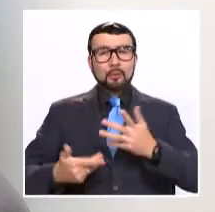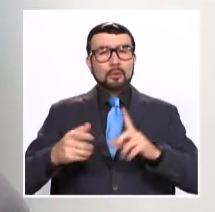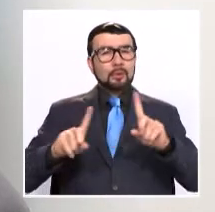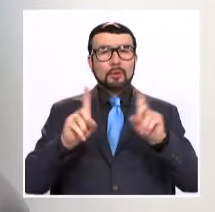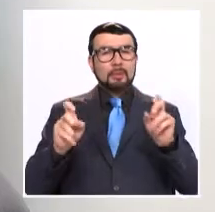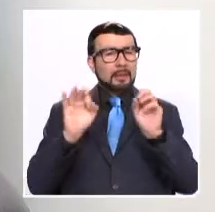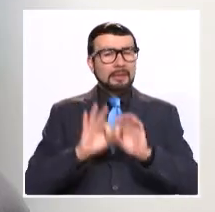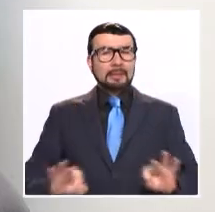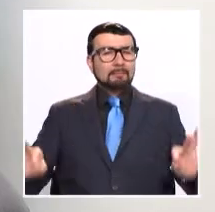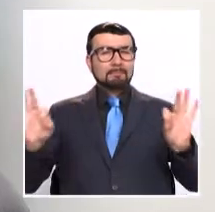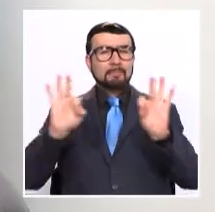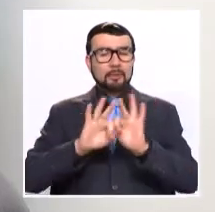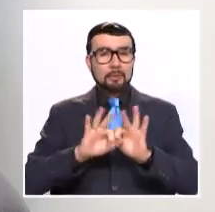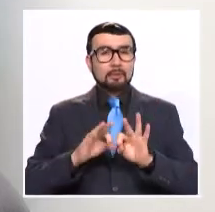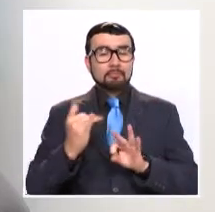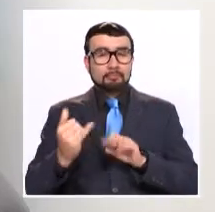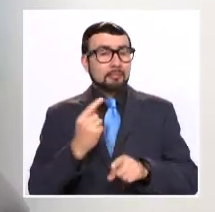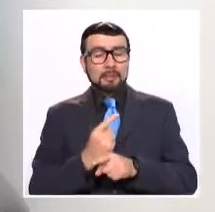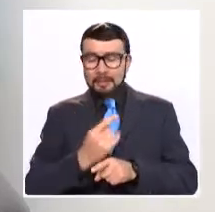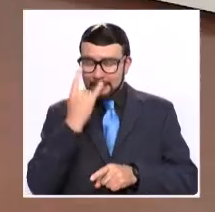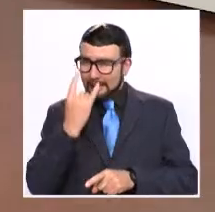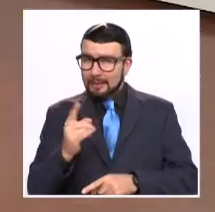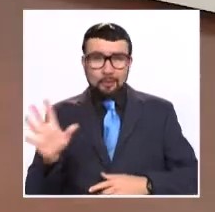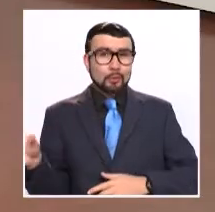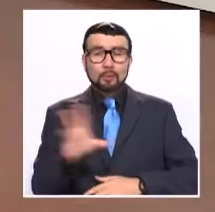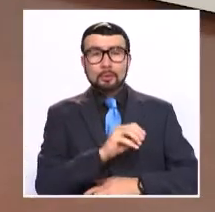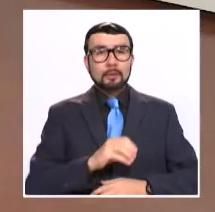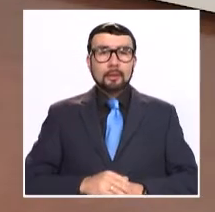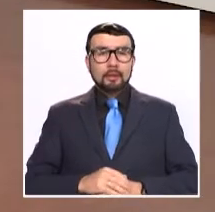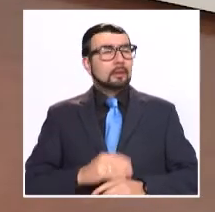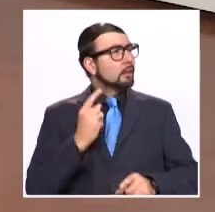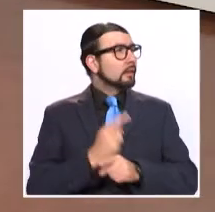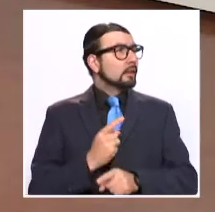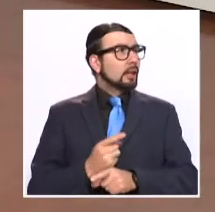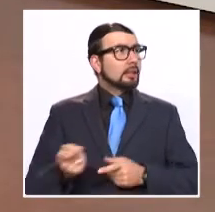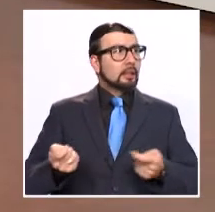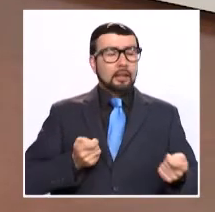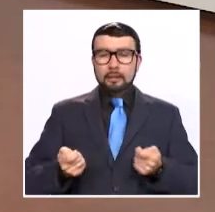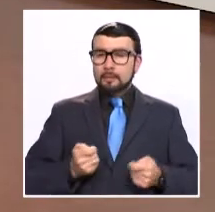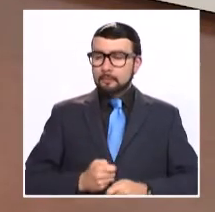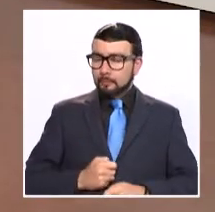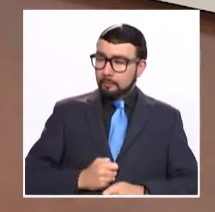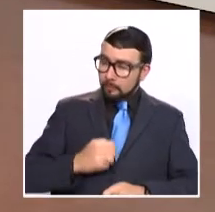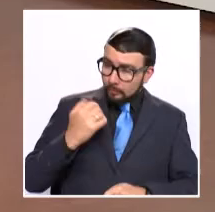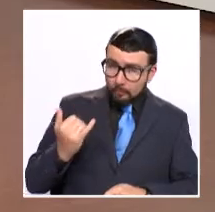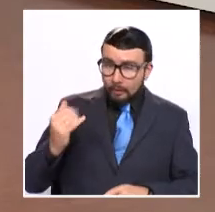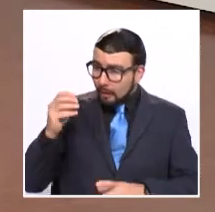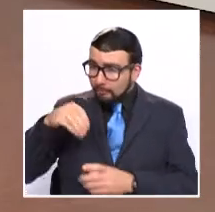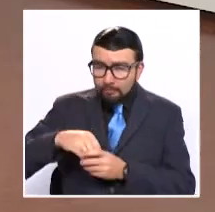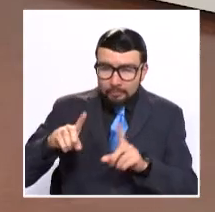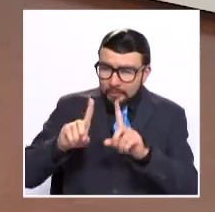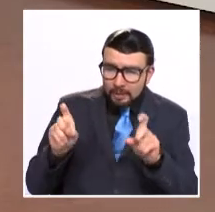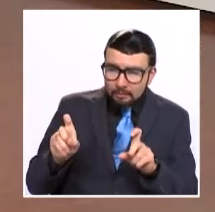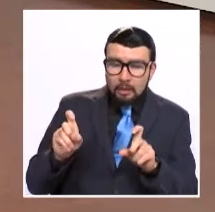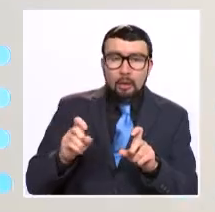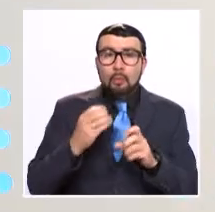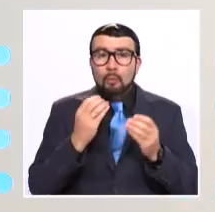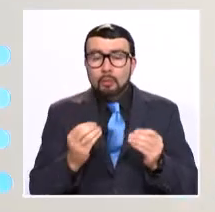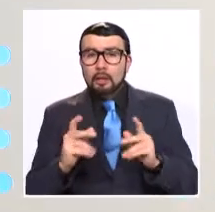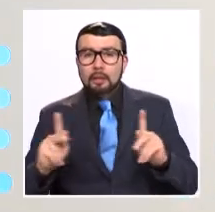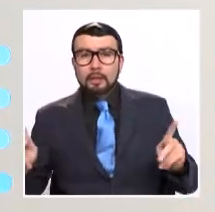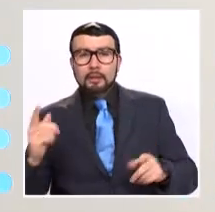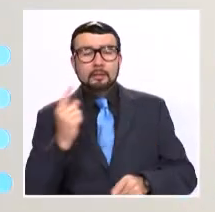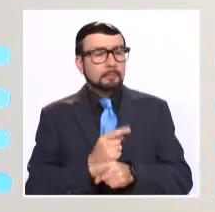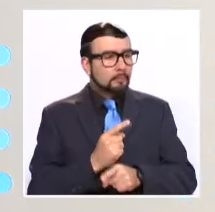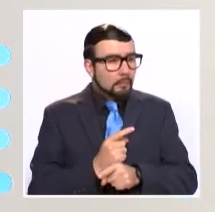importante y de tanto interés para todos. Entremos en materia. Muchas personas se preguntan, ¿qué es una